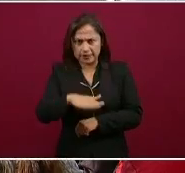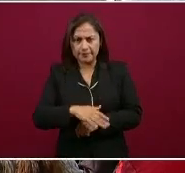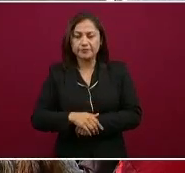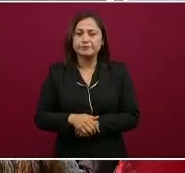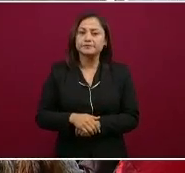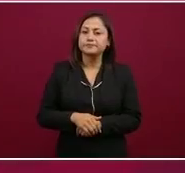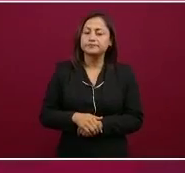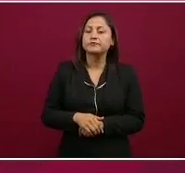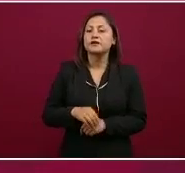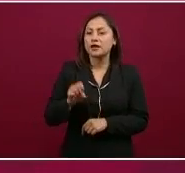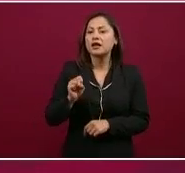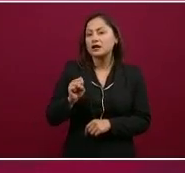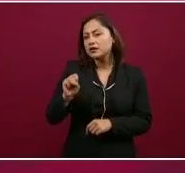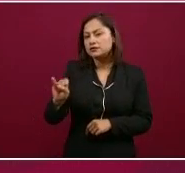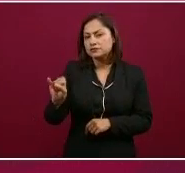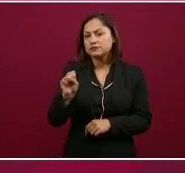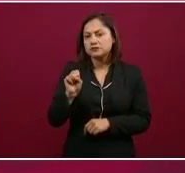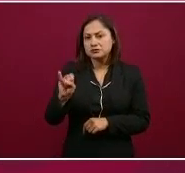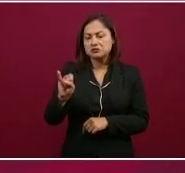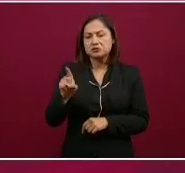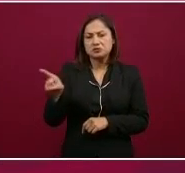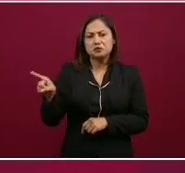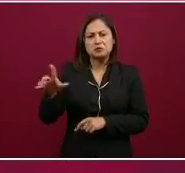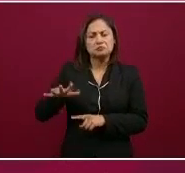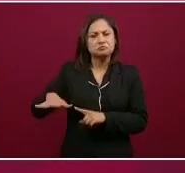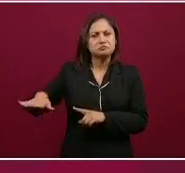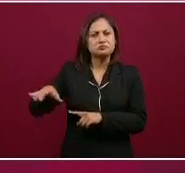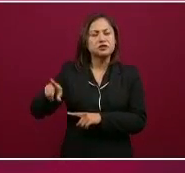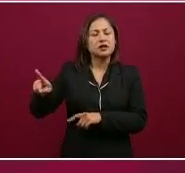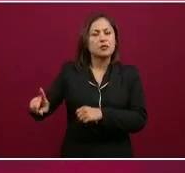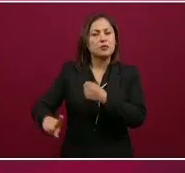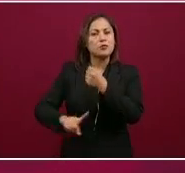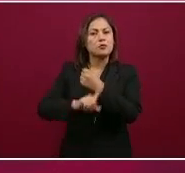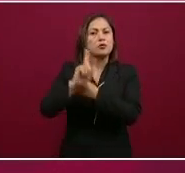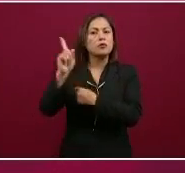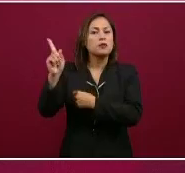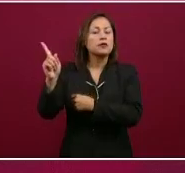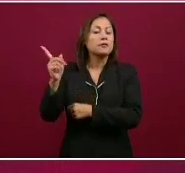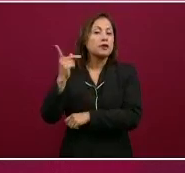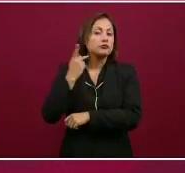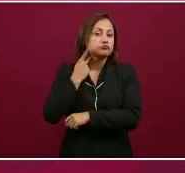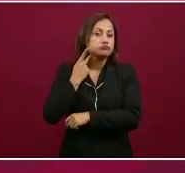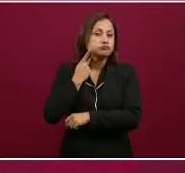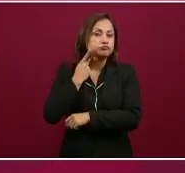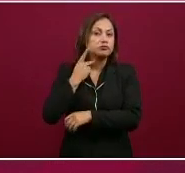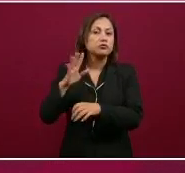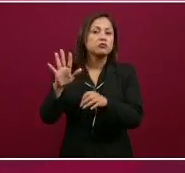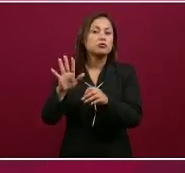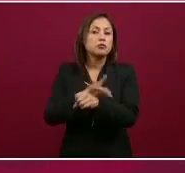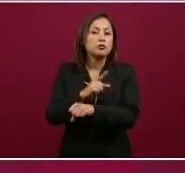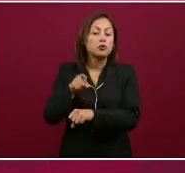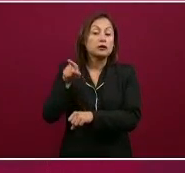existe una confrontación política porque él fue candidato